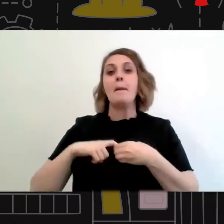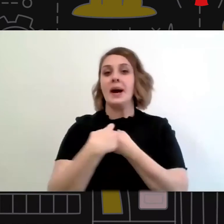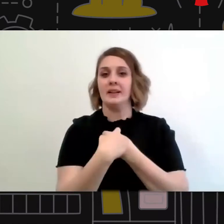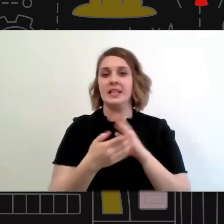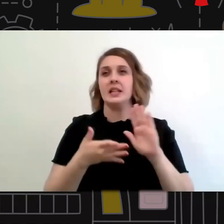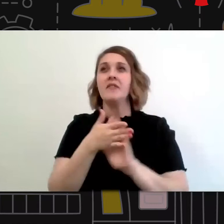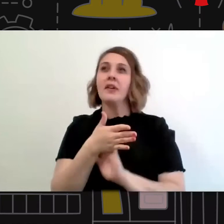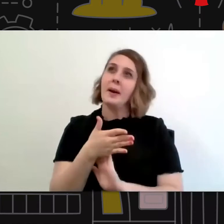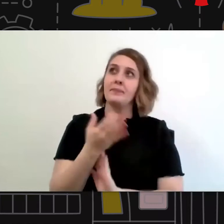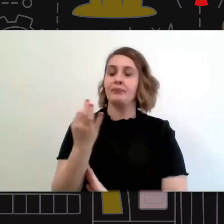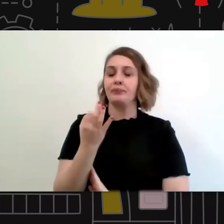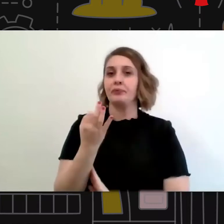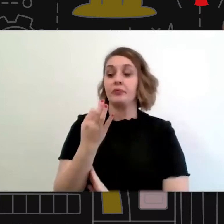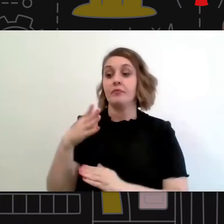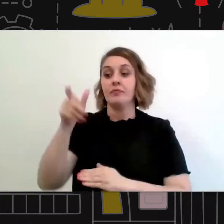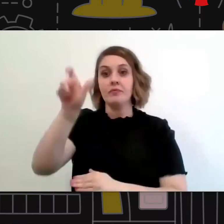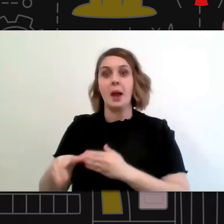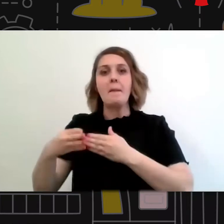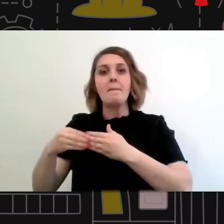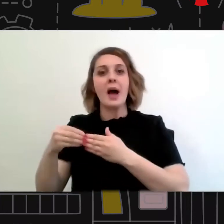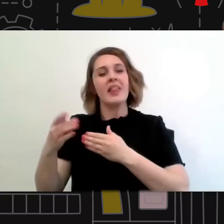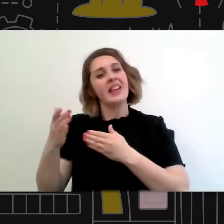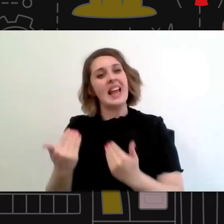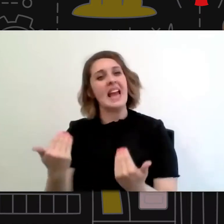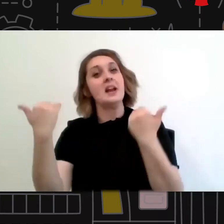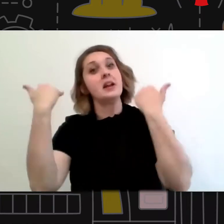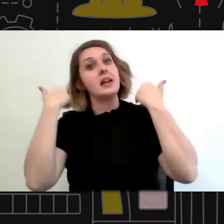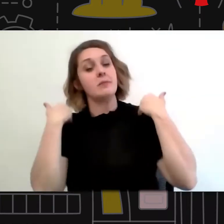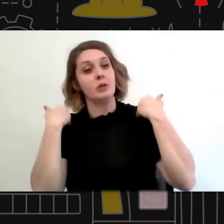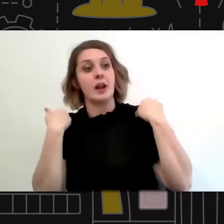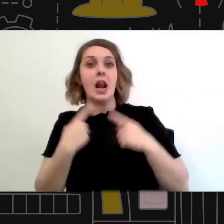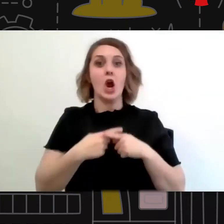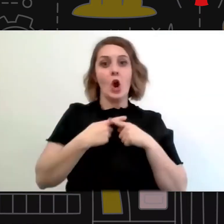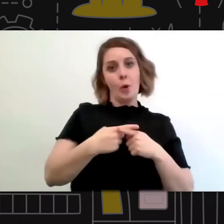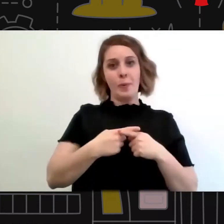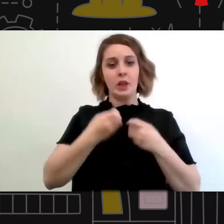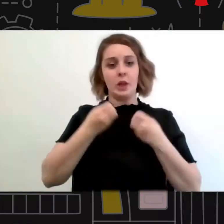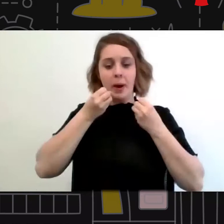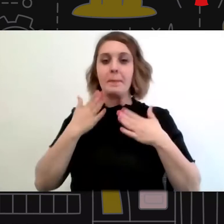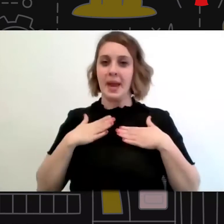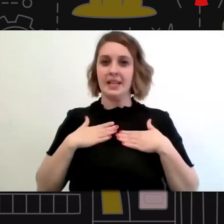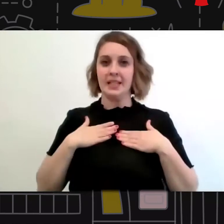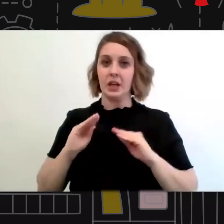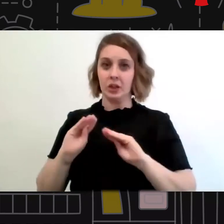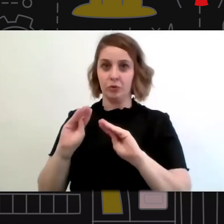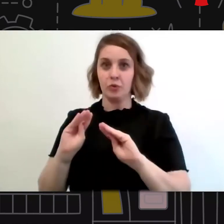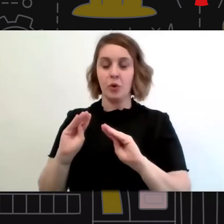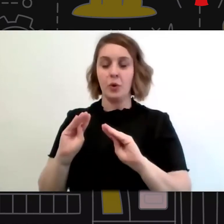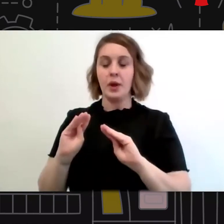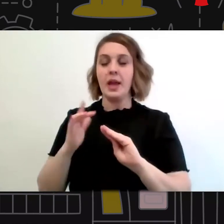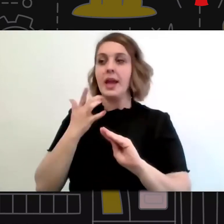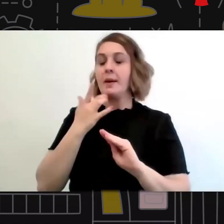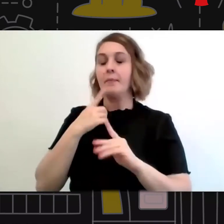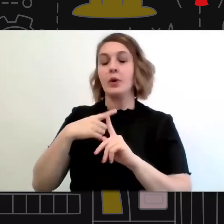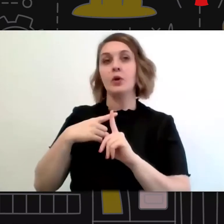grado el paciente es responsable o corresponsable de su propio bienestar, tanto a